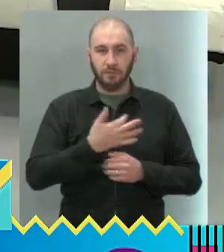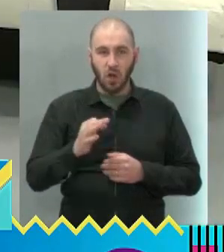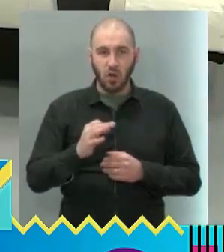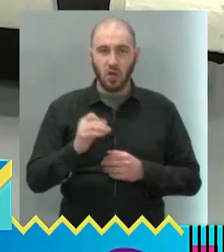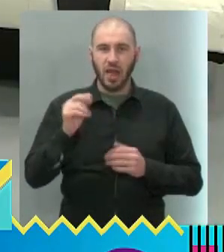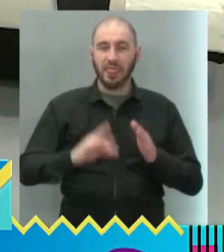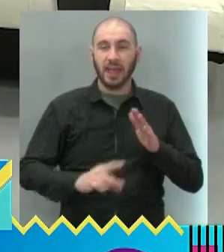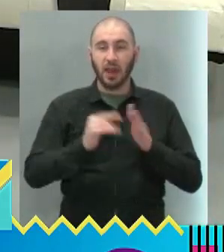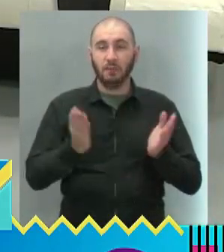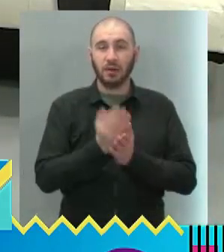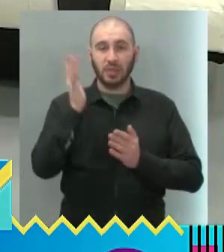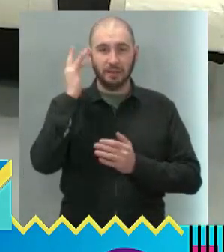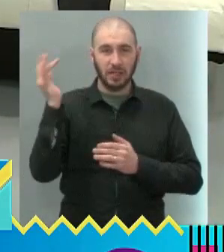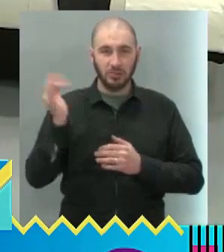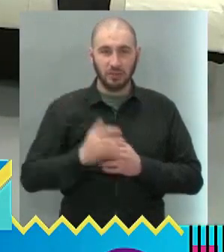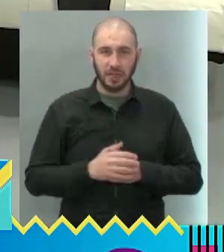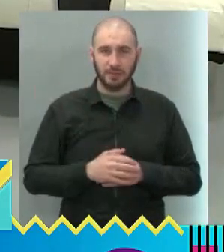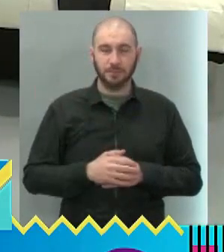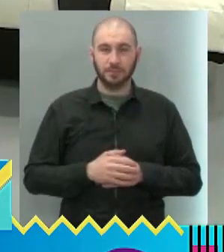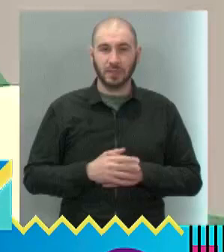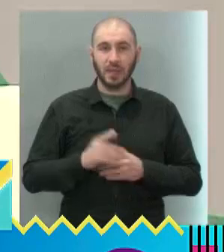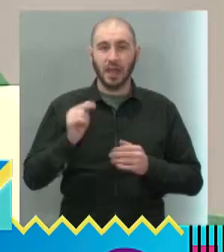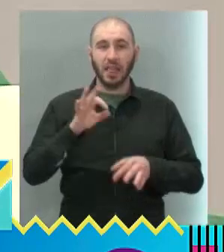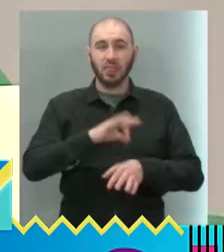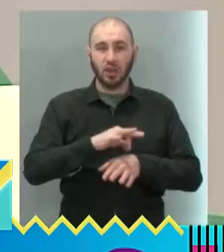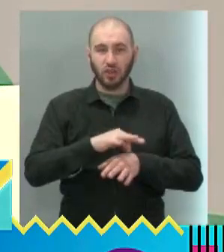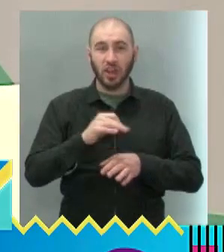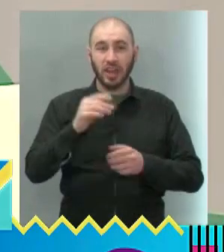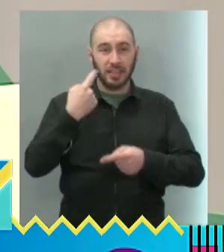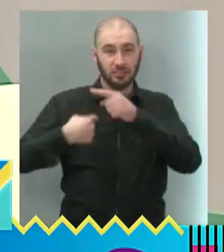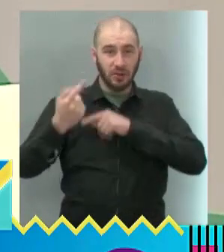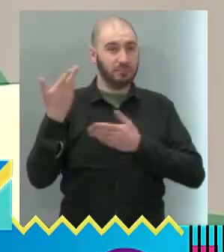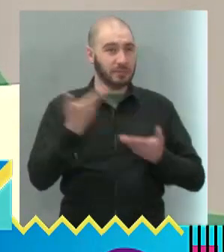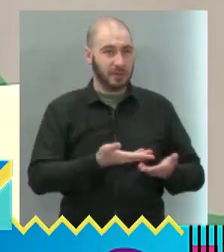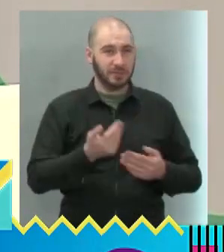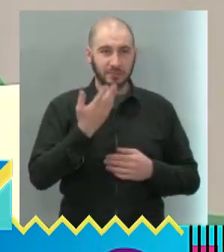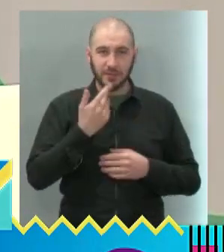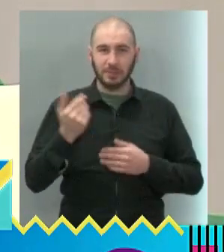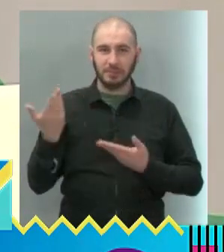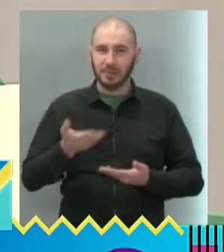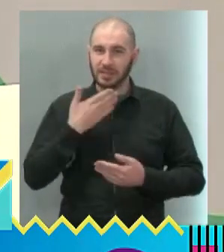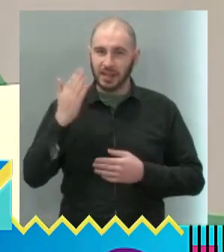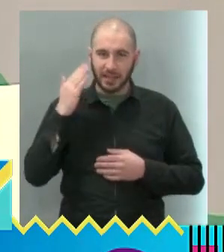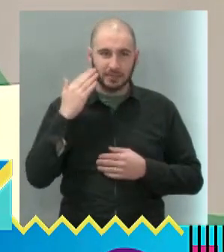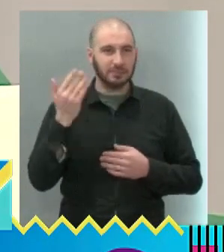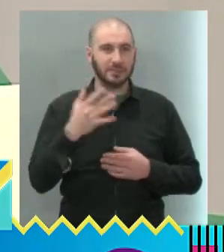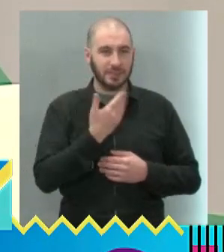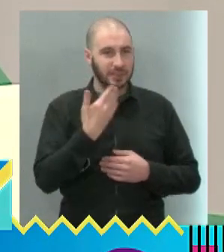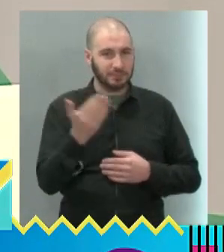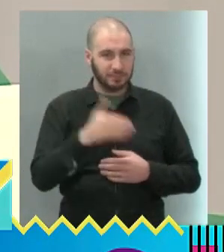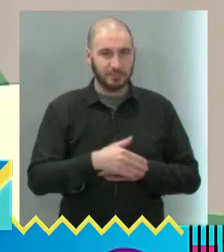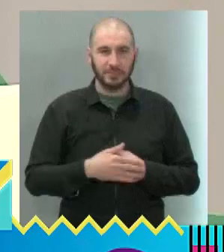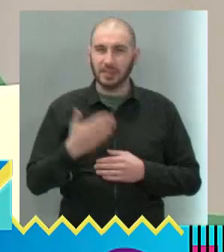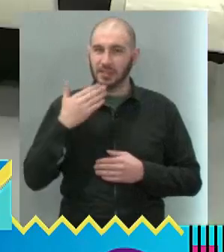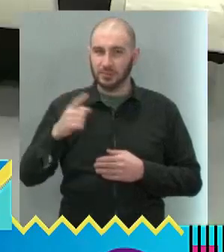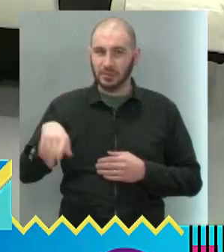Cueto, decano de la Facultad de Filosofía y Letras y doctor en Historia. Bienvenido, Adolfo, un placer. Hola Carolina, buenas tardes. Gracias por acompañarnos. Por